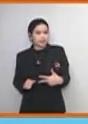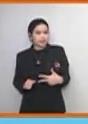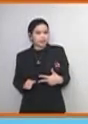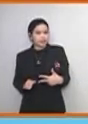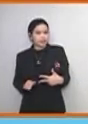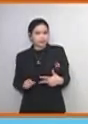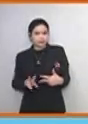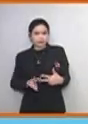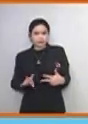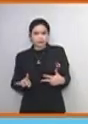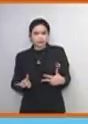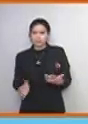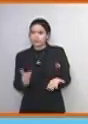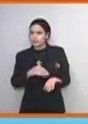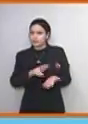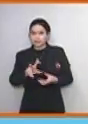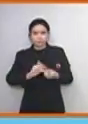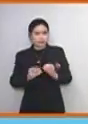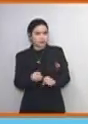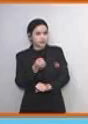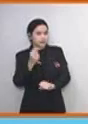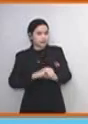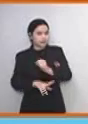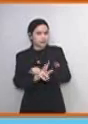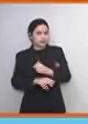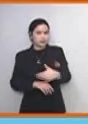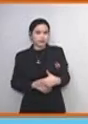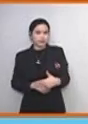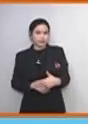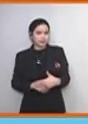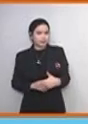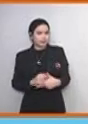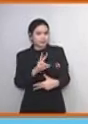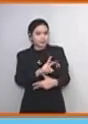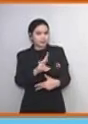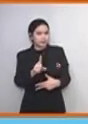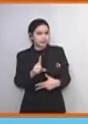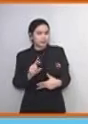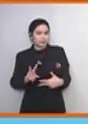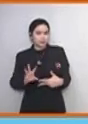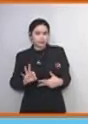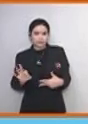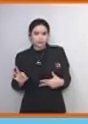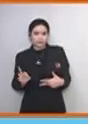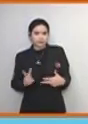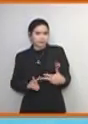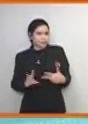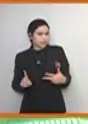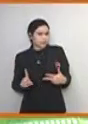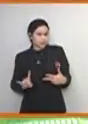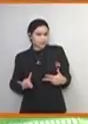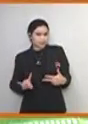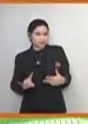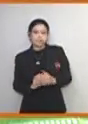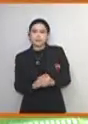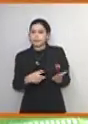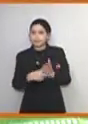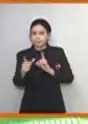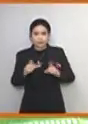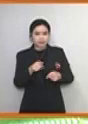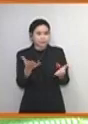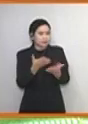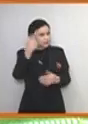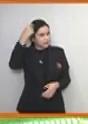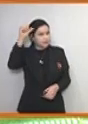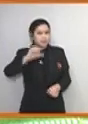Y este es el 28. Los tres números ganadores para Pega 3 son 21, 99 y 28. Con tu boleto en mano, dime